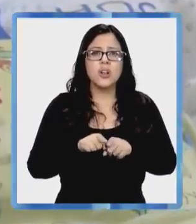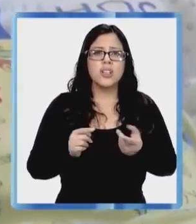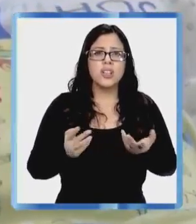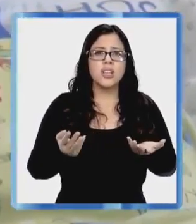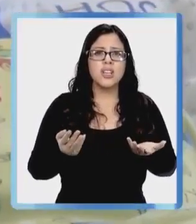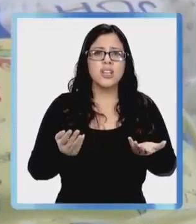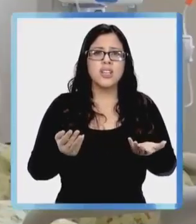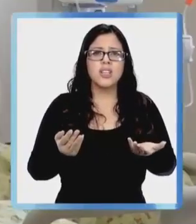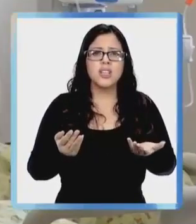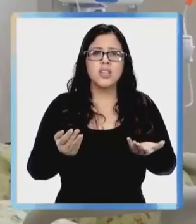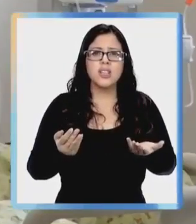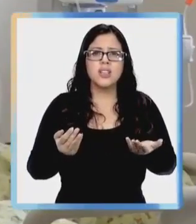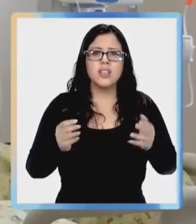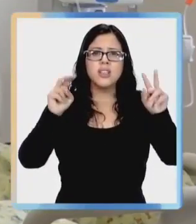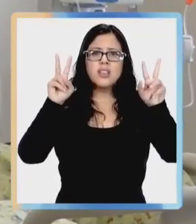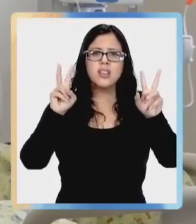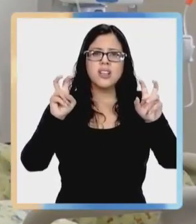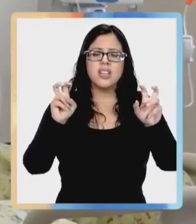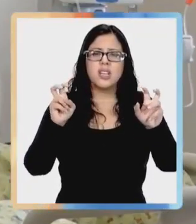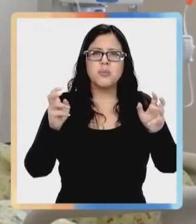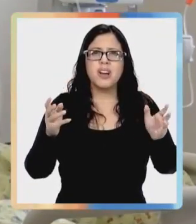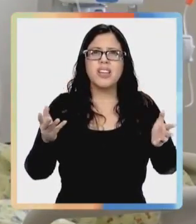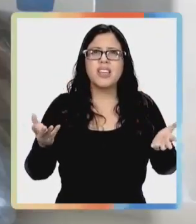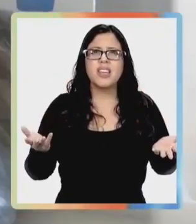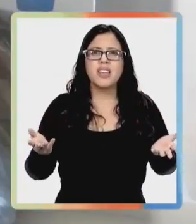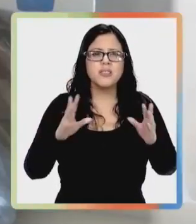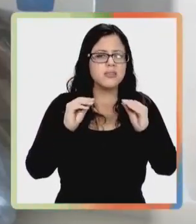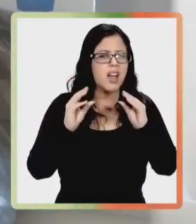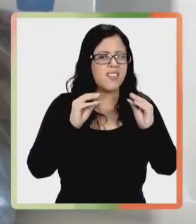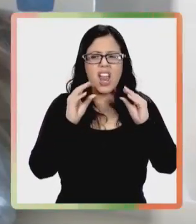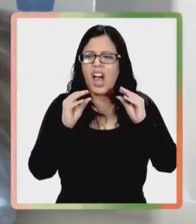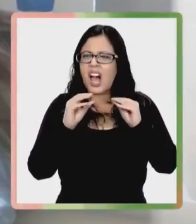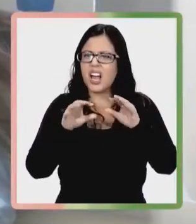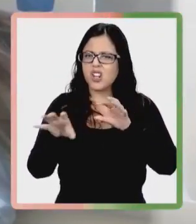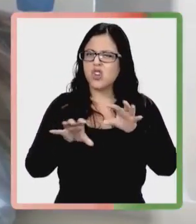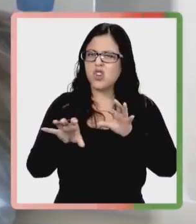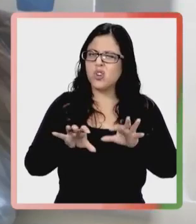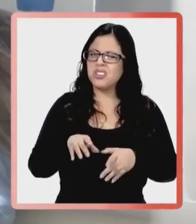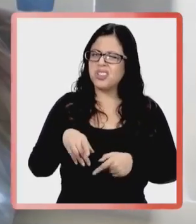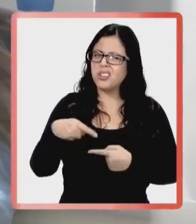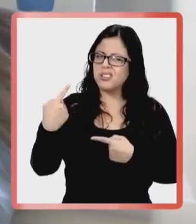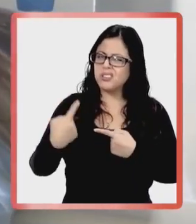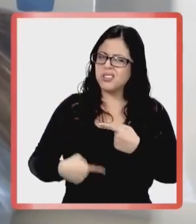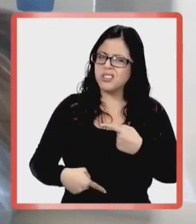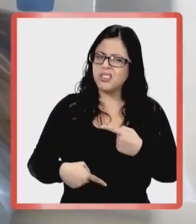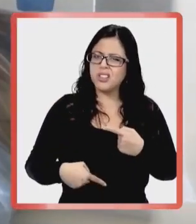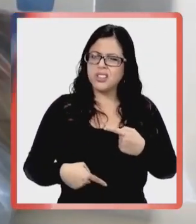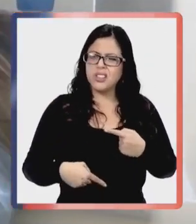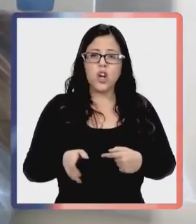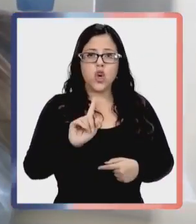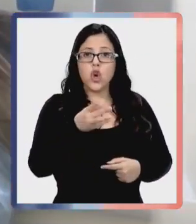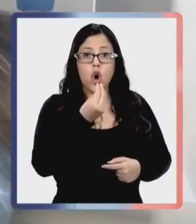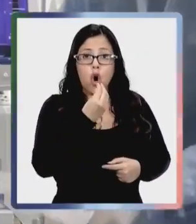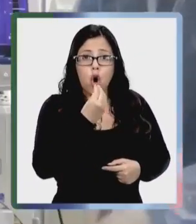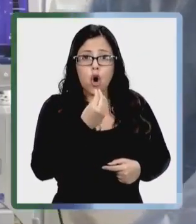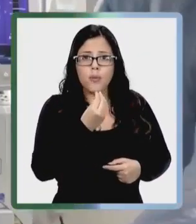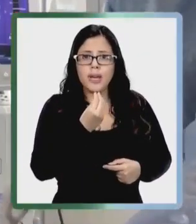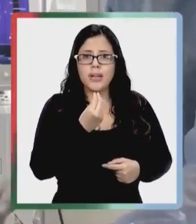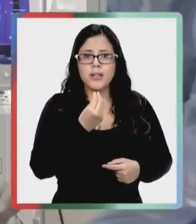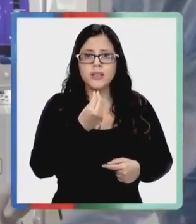hablar cositas como que llamamos entre comillas lecera, que empezó a disfariar, como dice la gente. Dejan de comer.